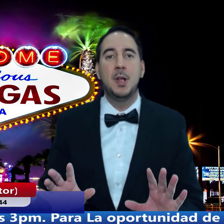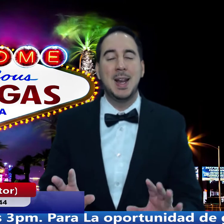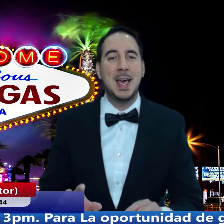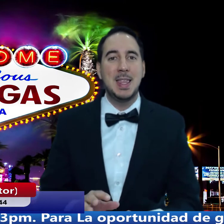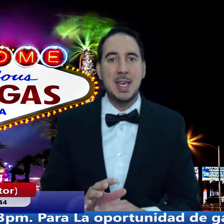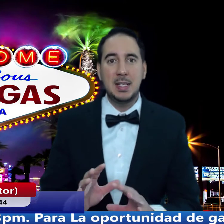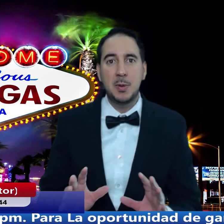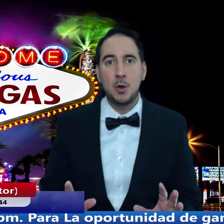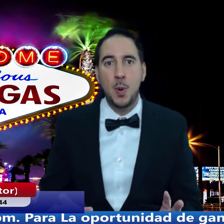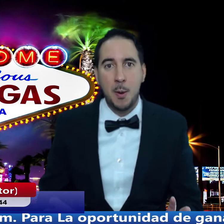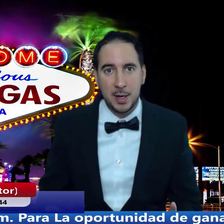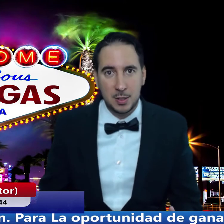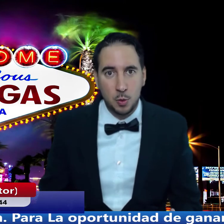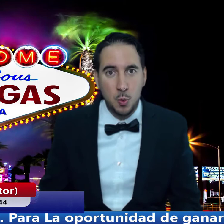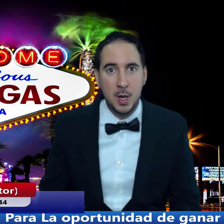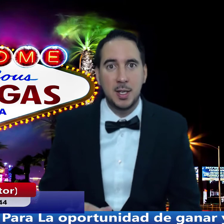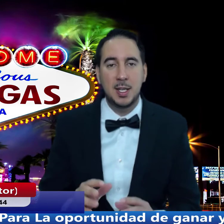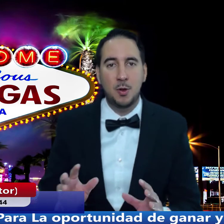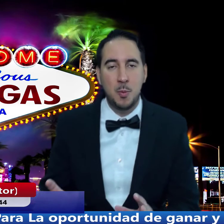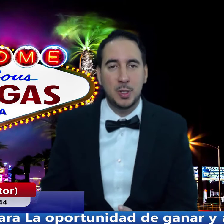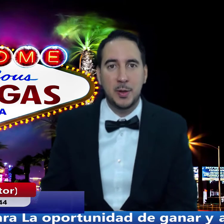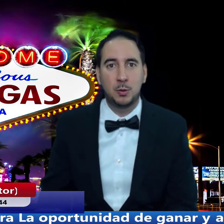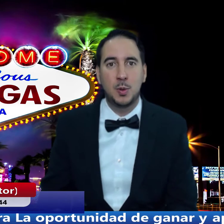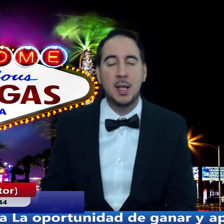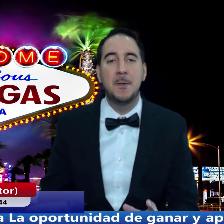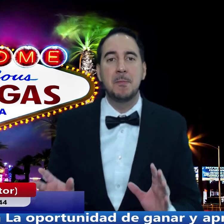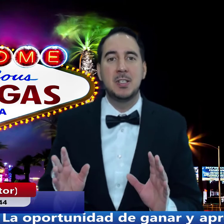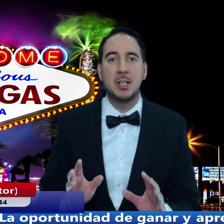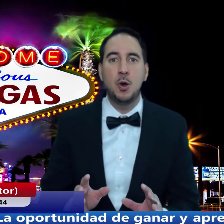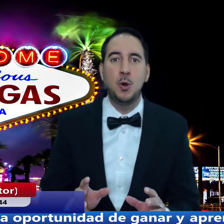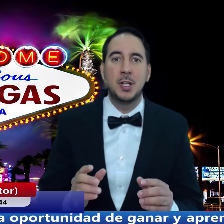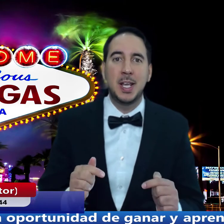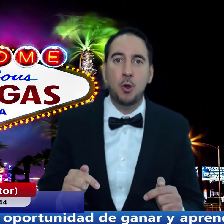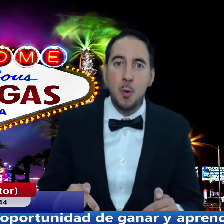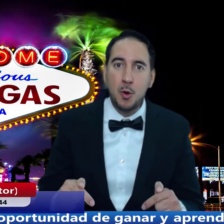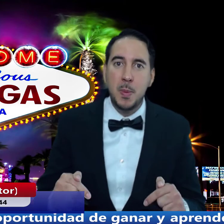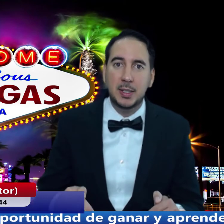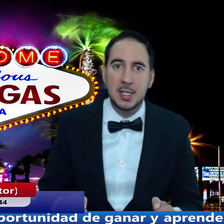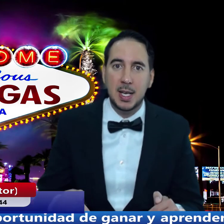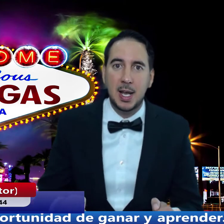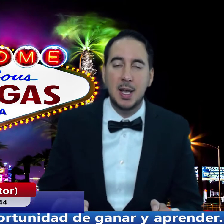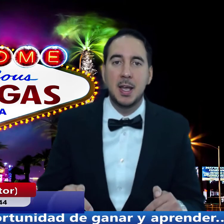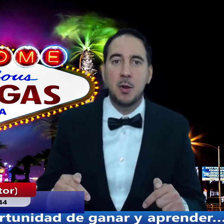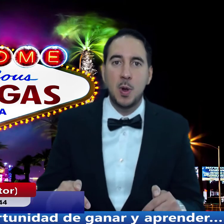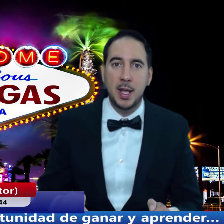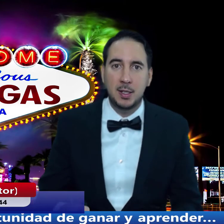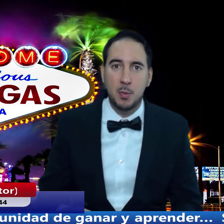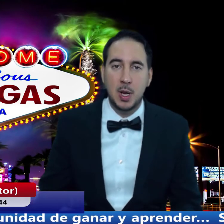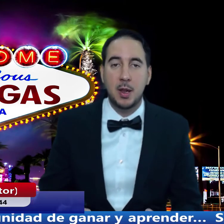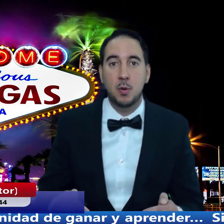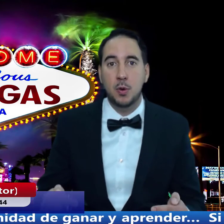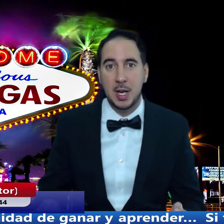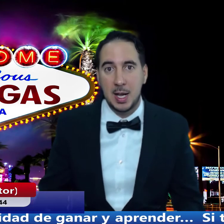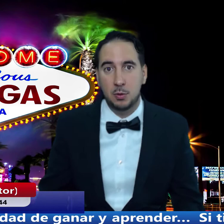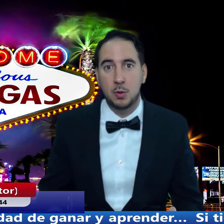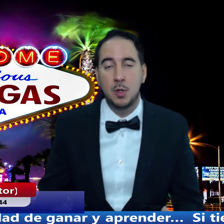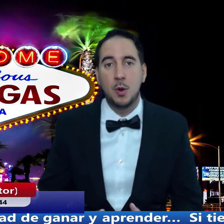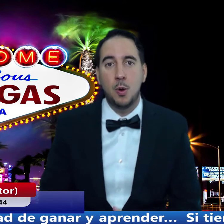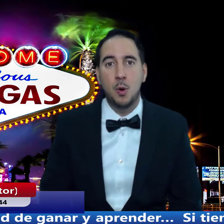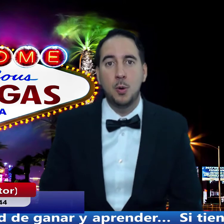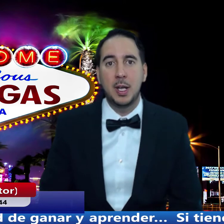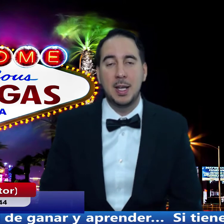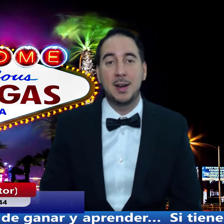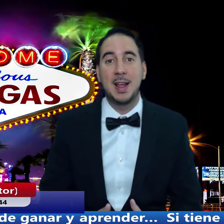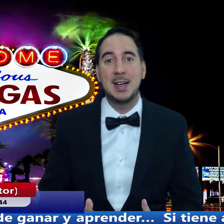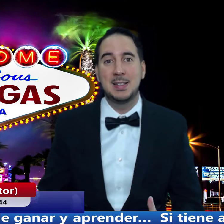inventos. Bueno, la idea de este video no es hablar de Cuba ni cómo estaba estructurada sino de cómo convertirse acá en un agente inmobiliario realtor